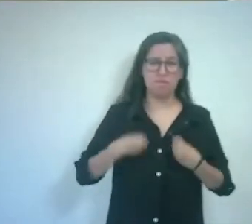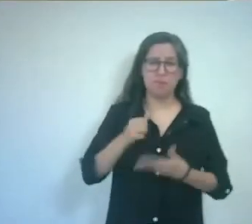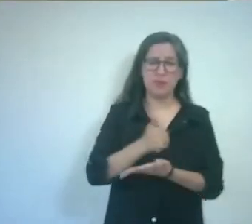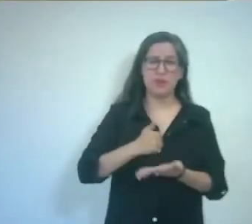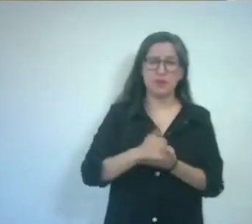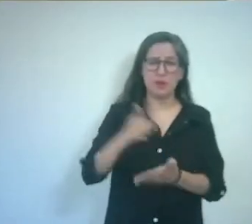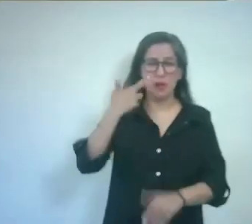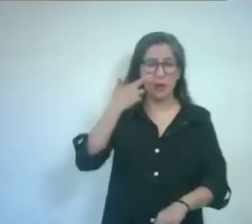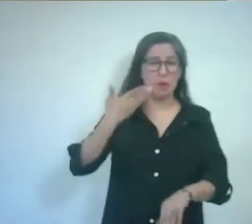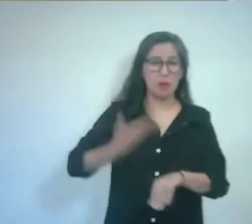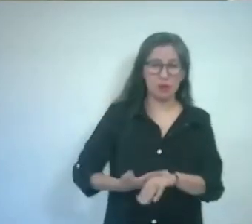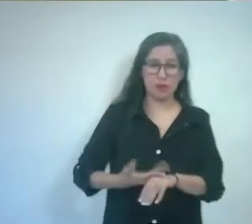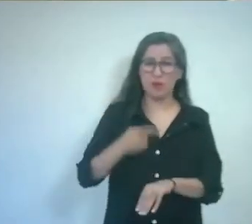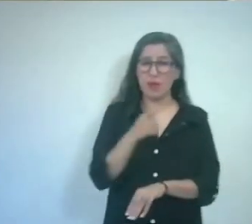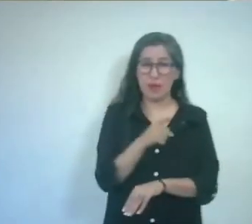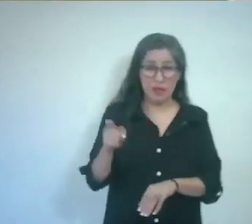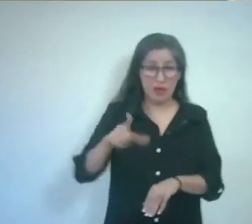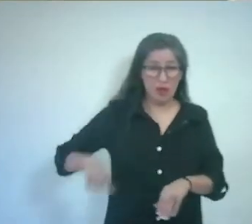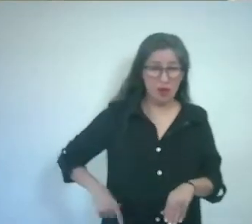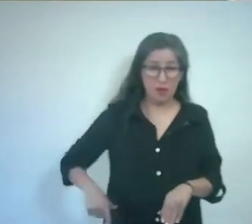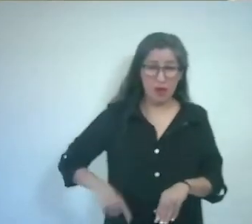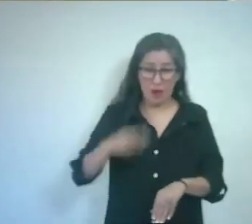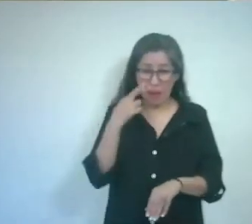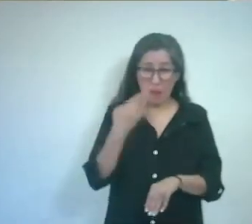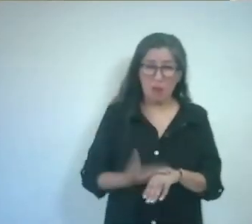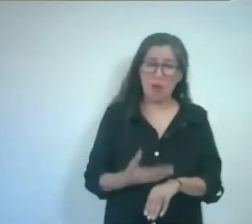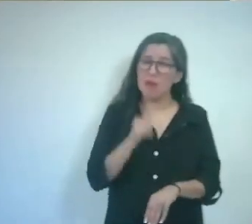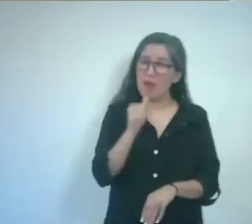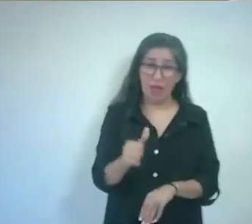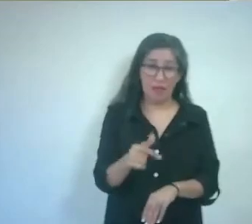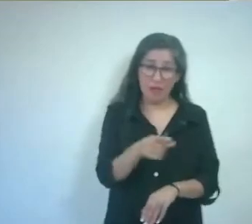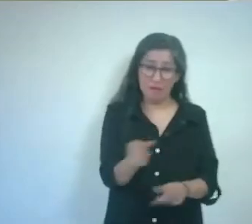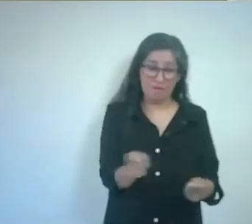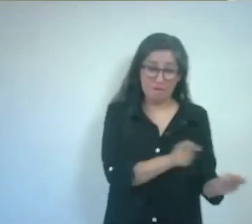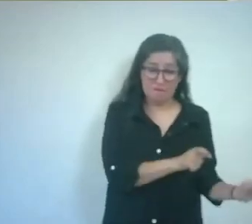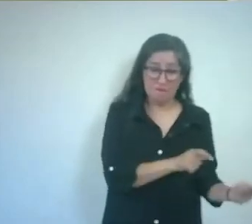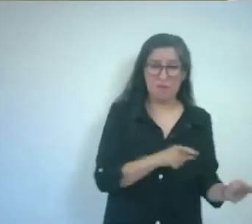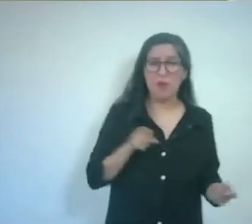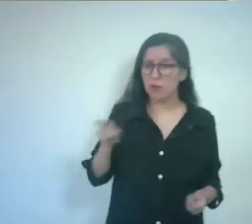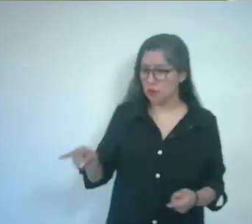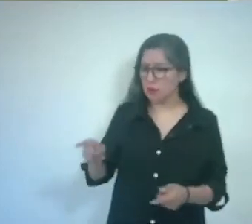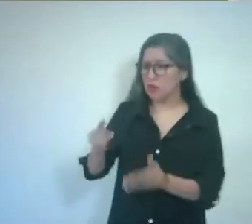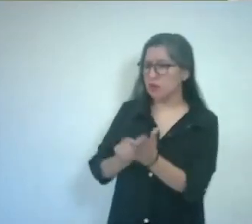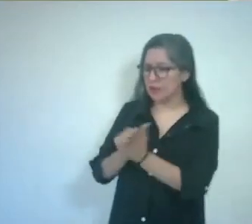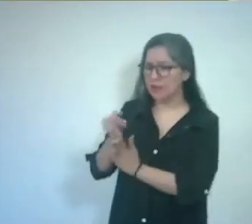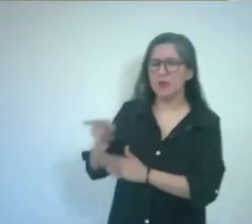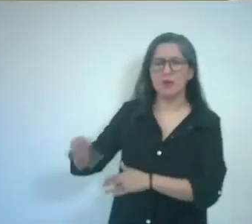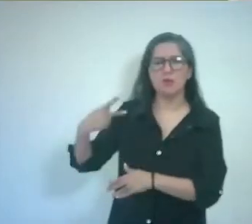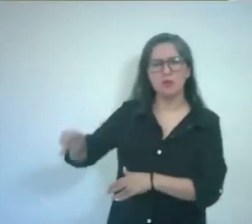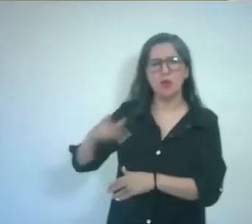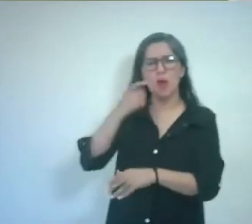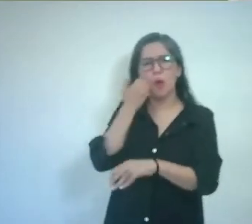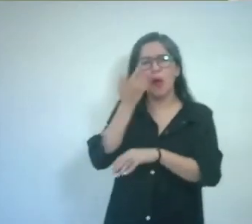autoridades gubernamentales y tomen su decisión bajo su voluntad